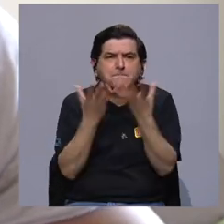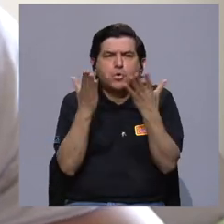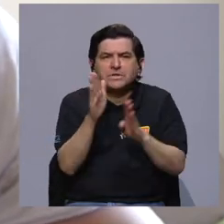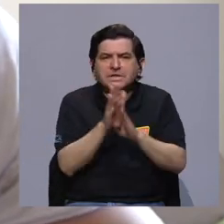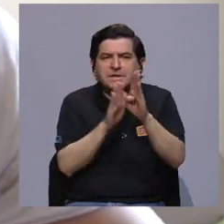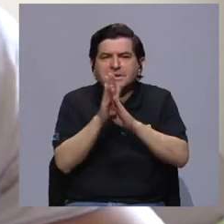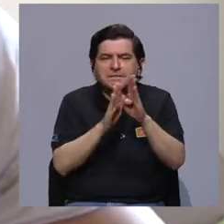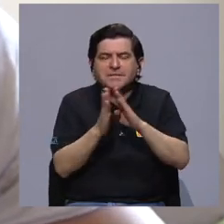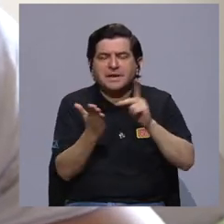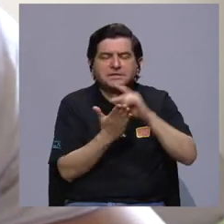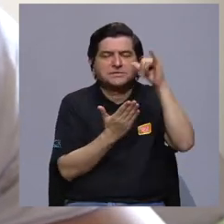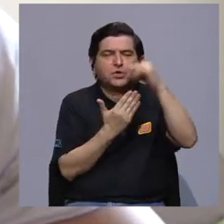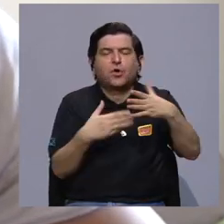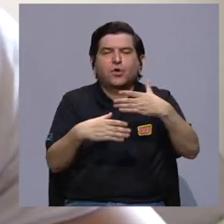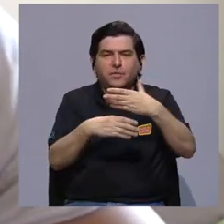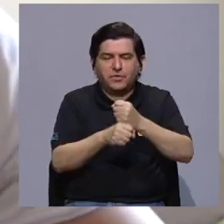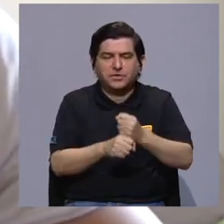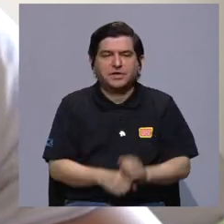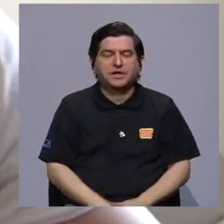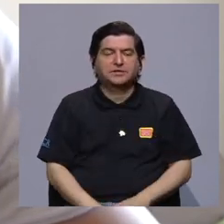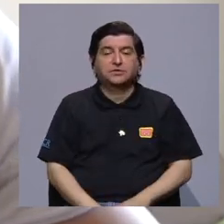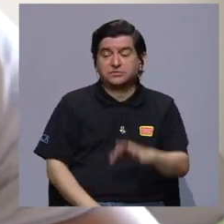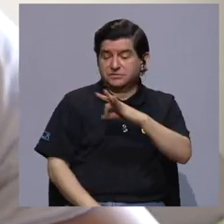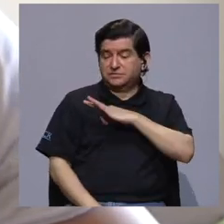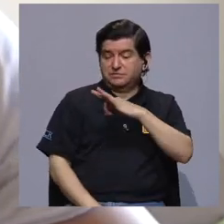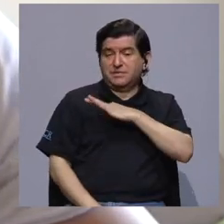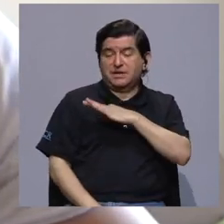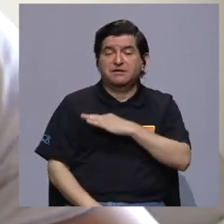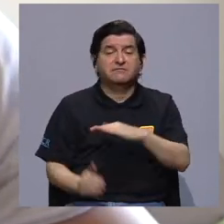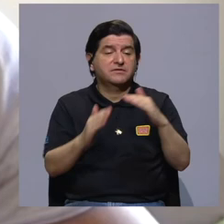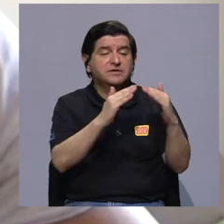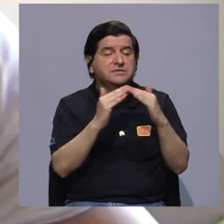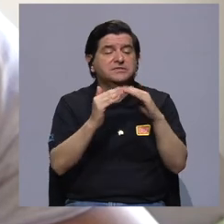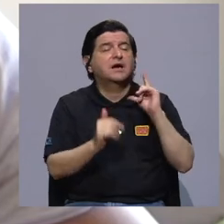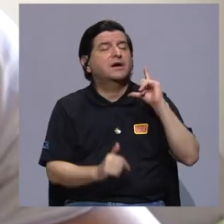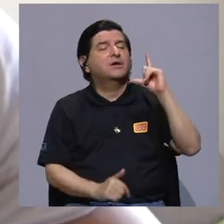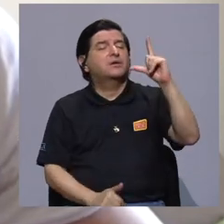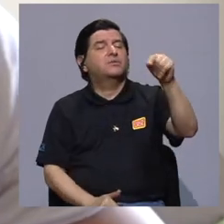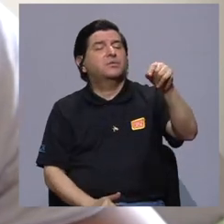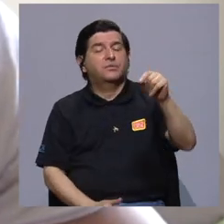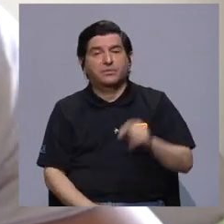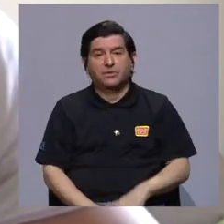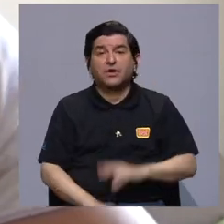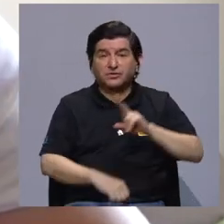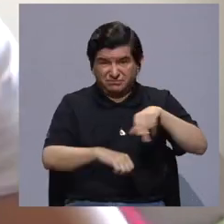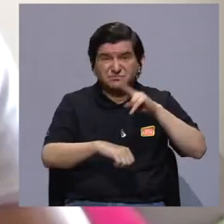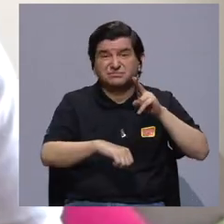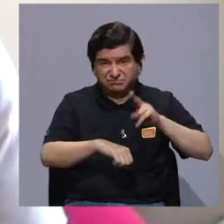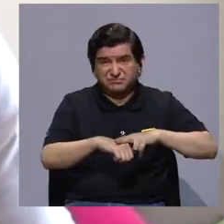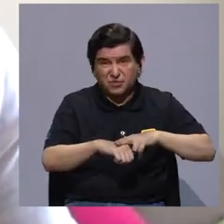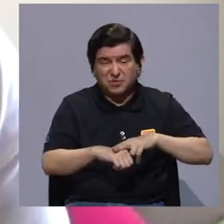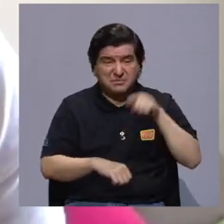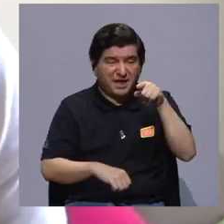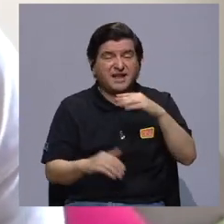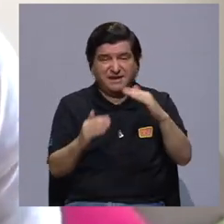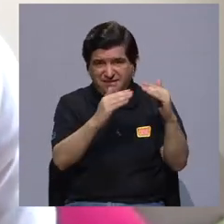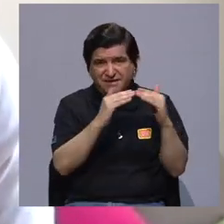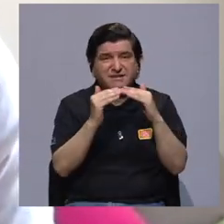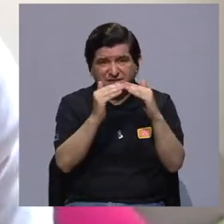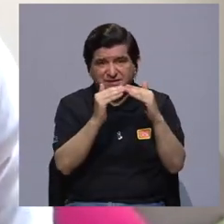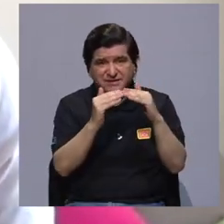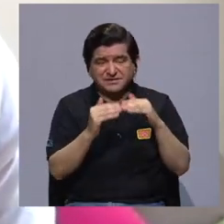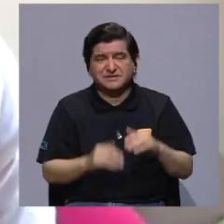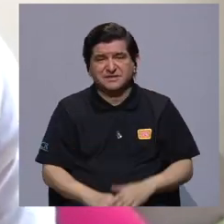de desarrollos y proyectos que vienen a beneficiar tanto a comunidades rurales, porque generalmente es en